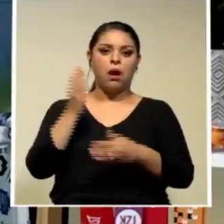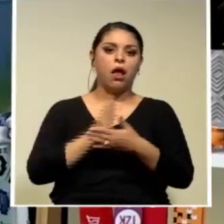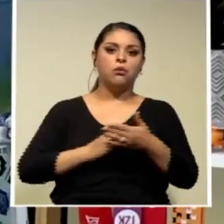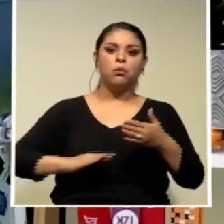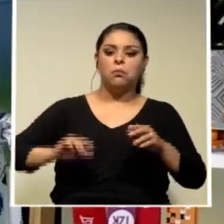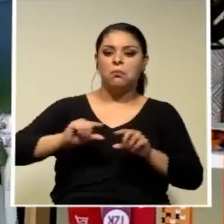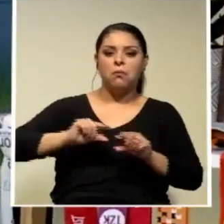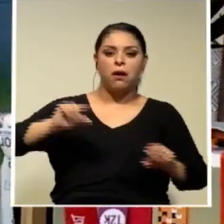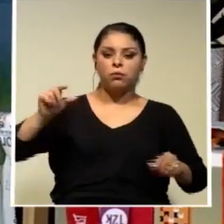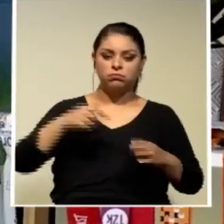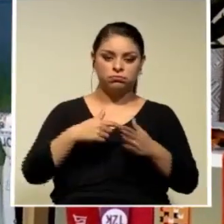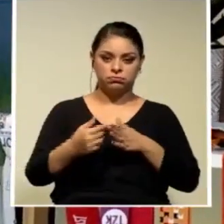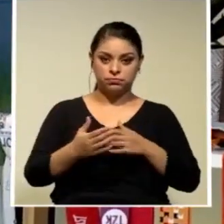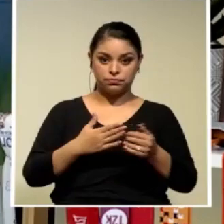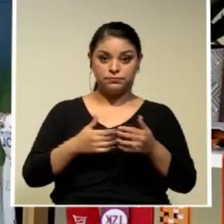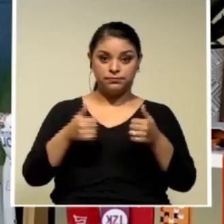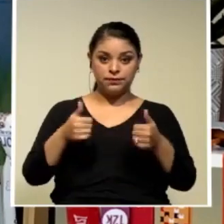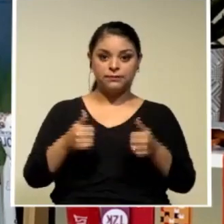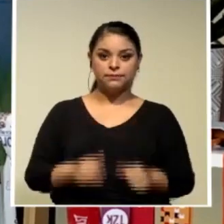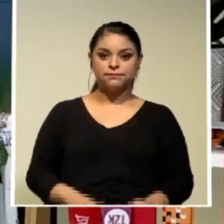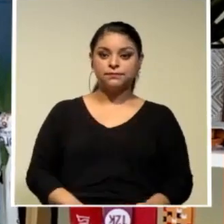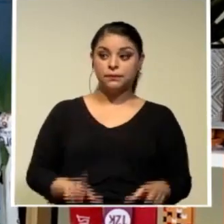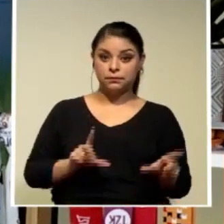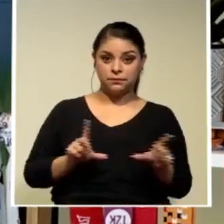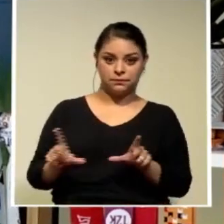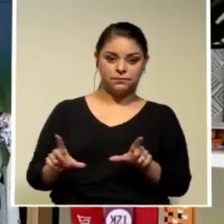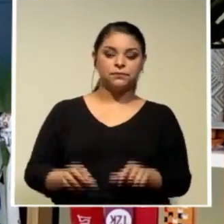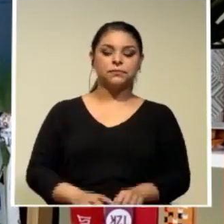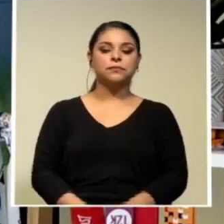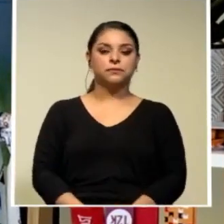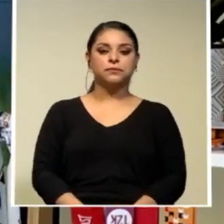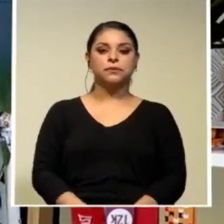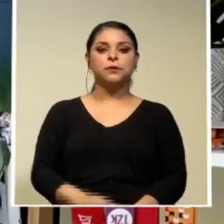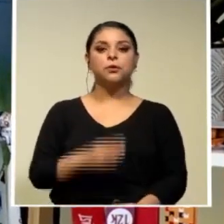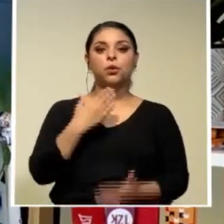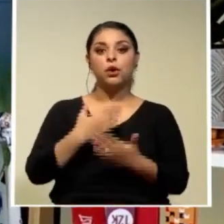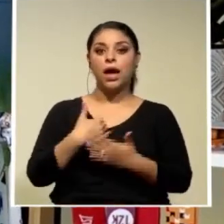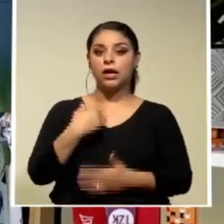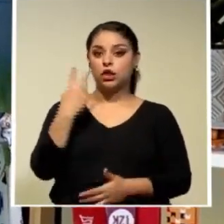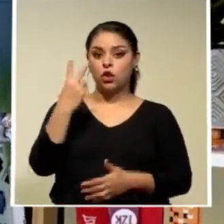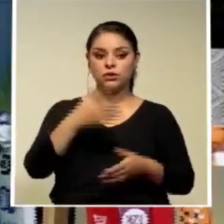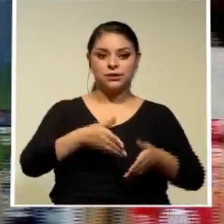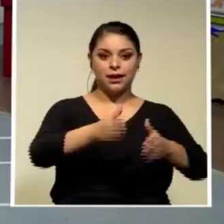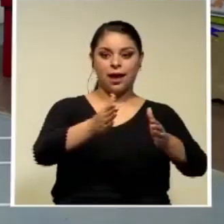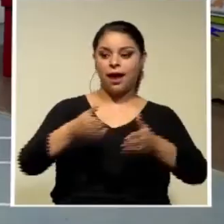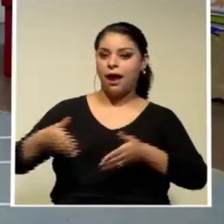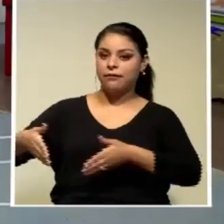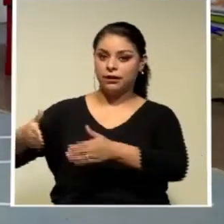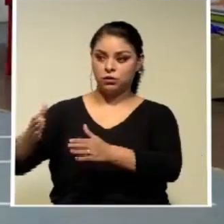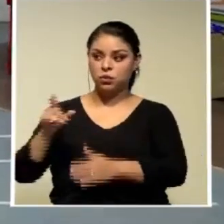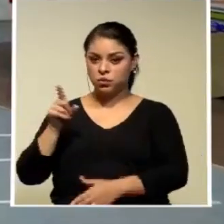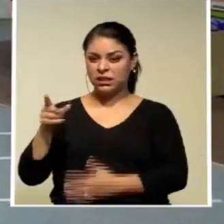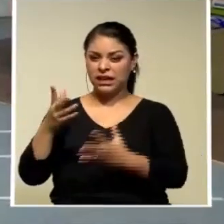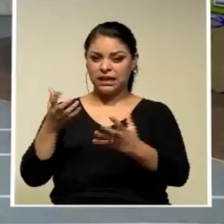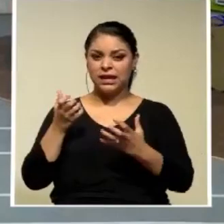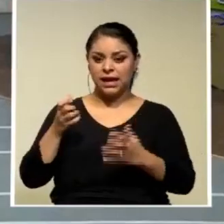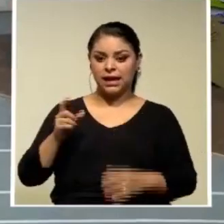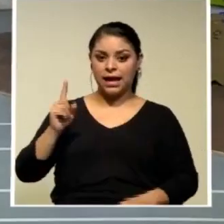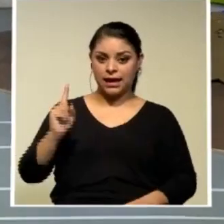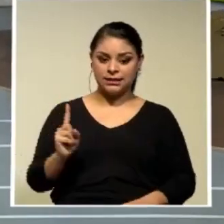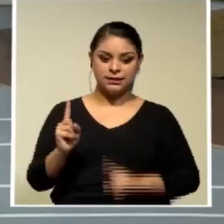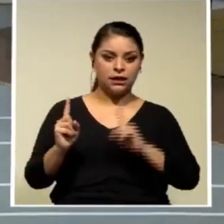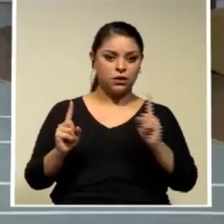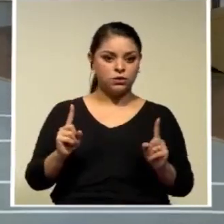bien. ¿Verdad? Entonces, ¿qué preparada te parece? ¿Está lista? Bueno, tenemos dos carriles. Ajá. ¿Quieres el que está aquí afuera o el que está